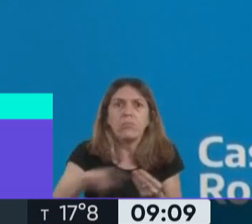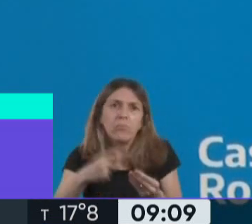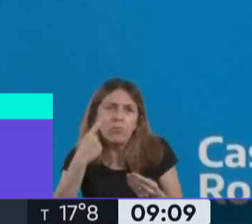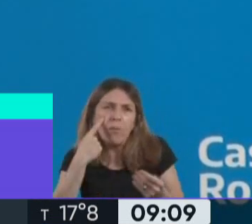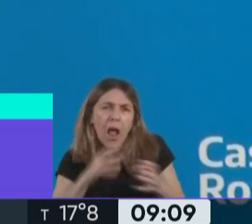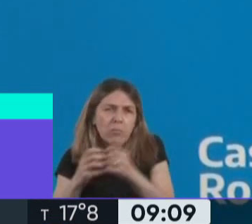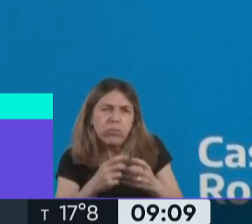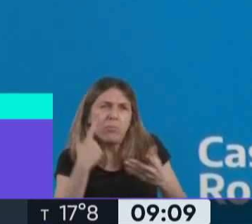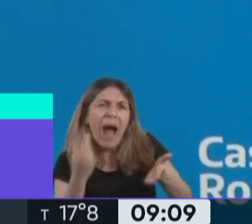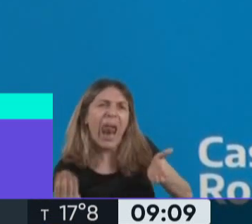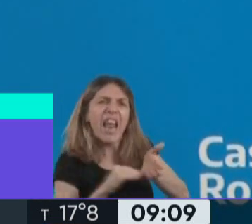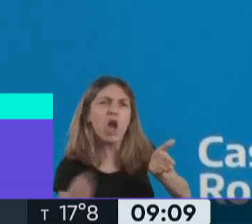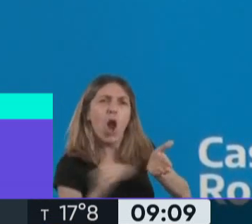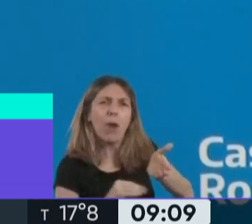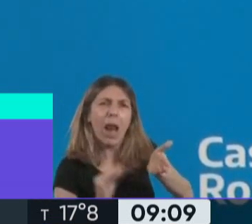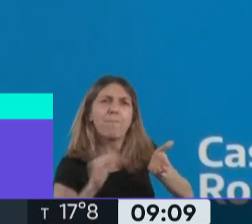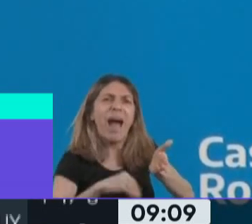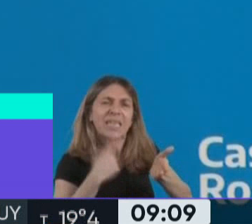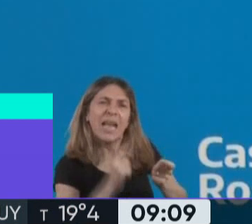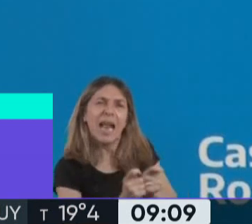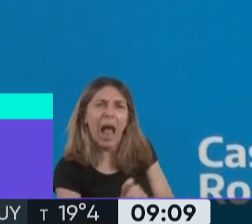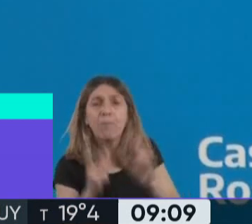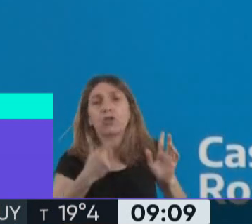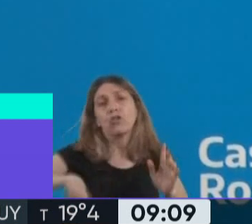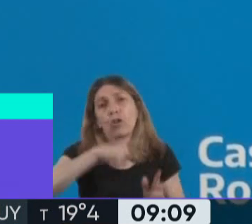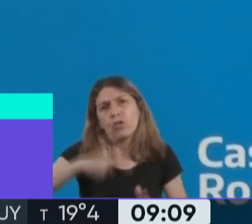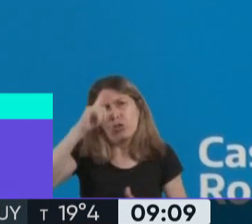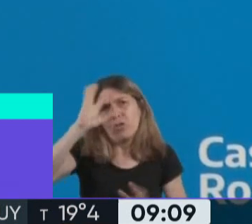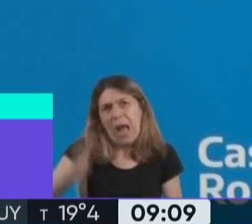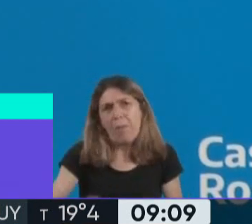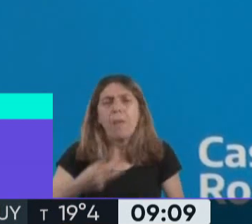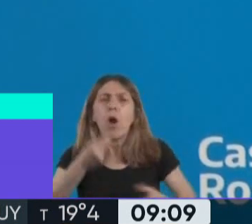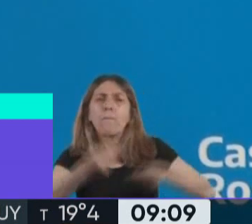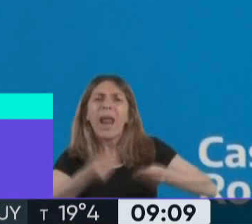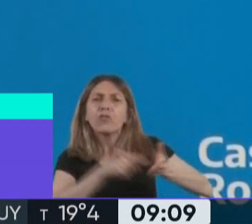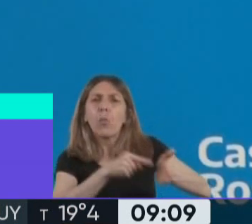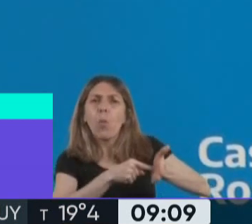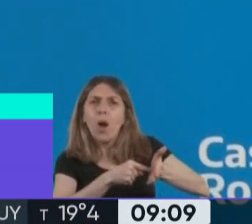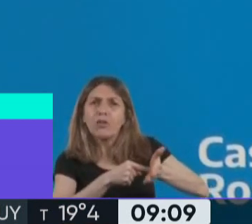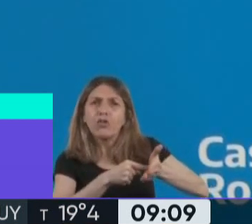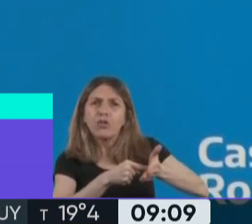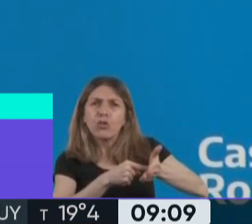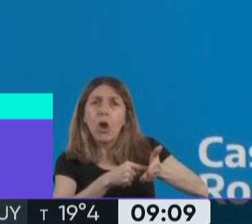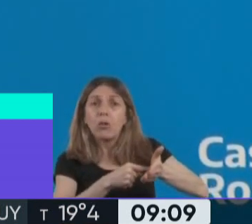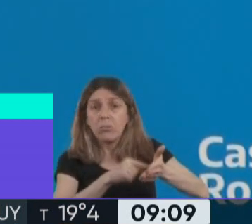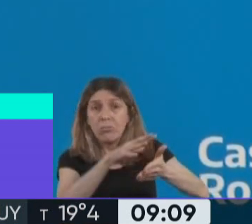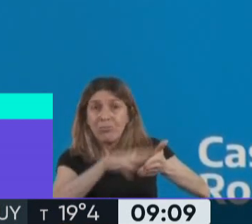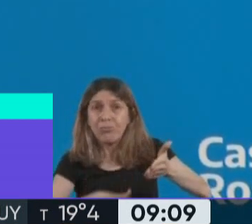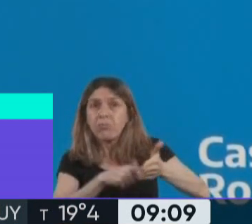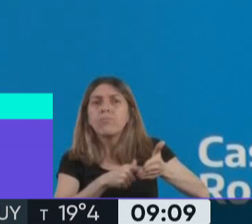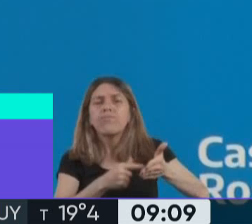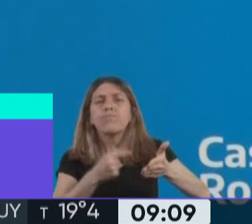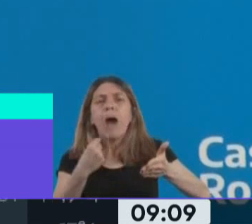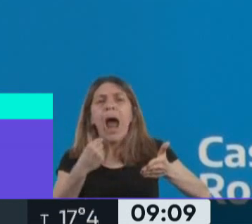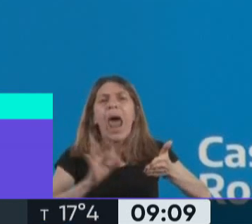vaya incorporando hasta último momento. Nosotros entendemos que ese presupuesto muestra lo que pretendemos para